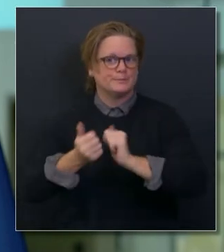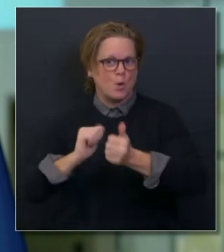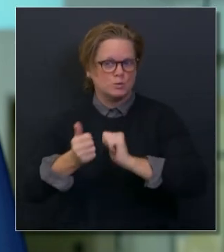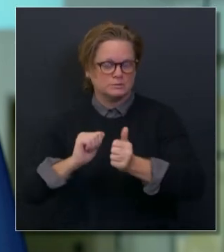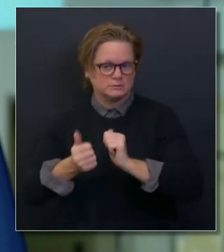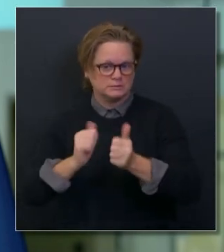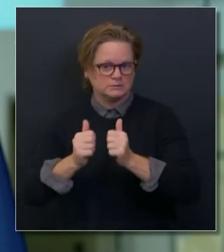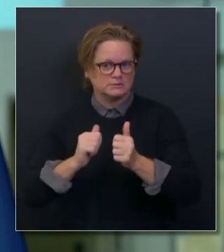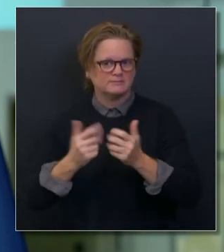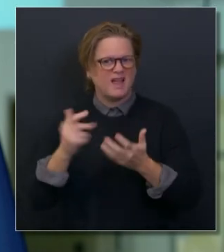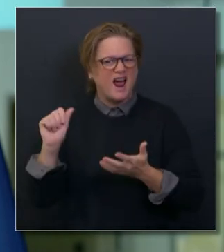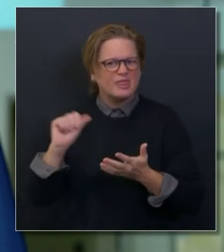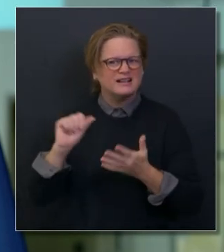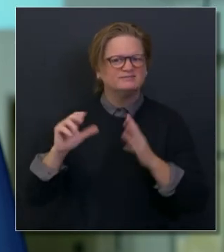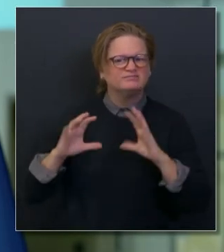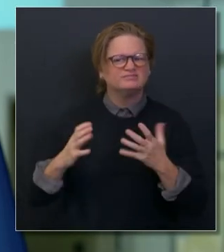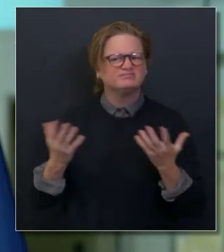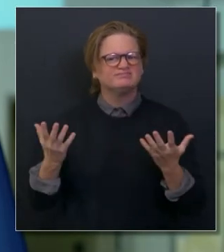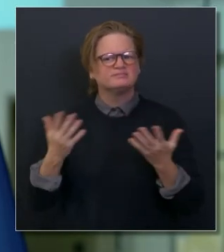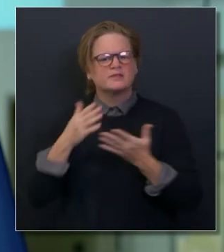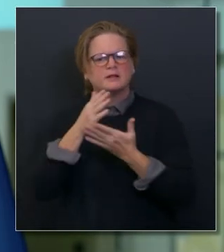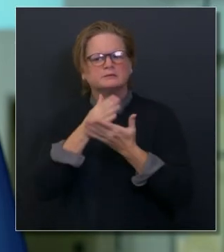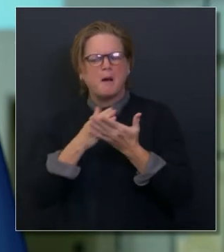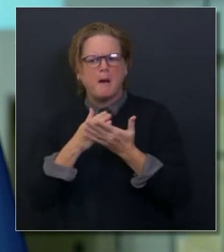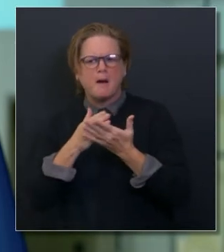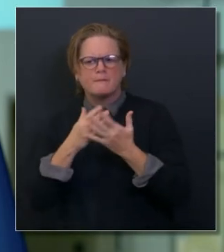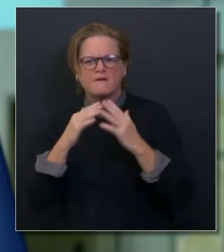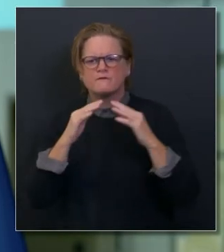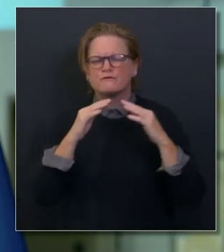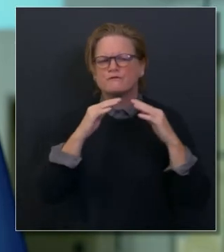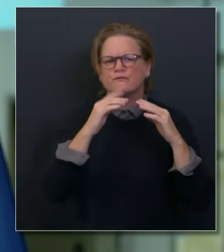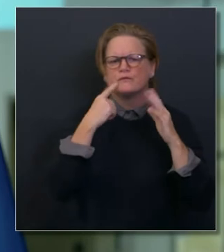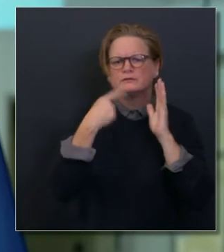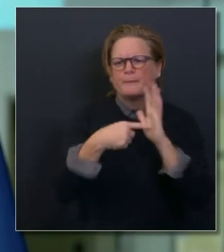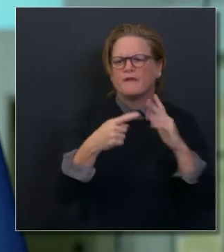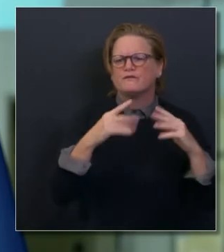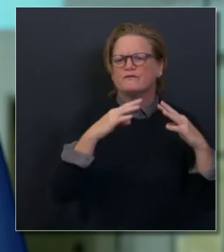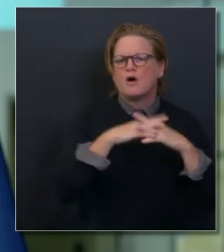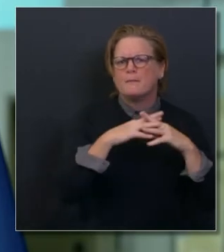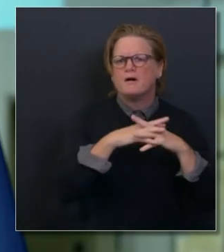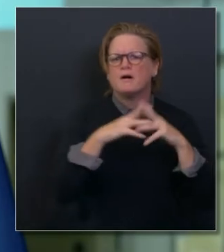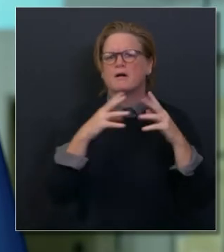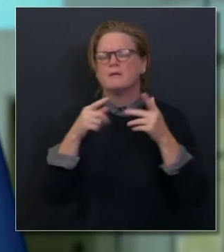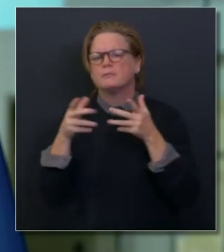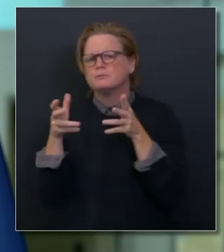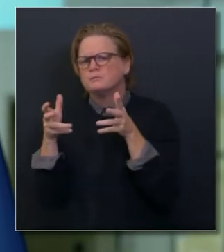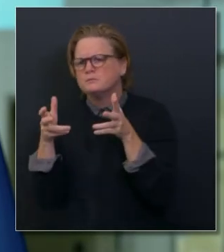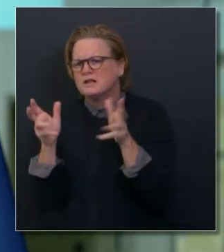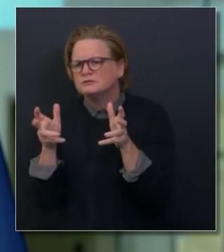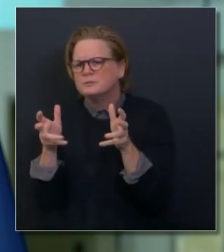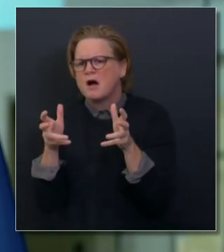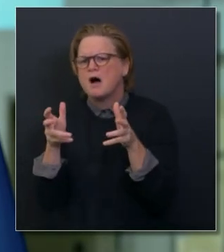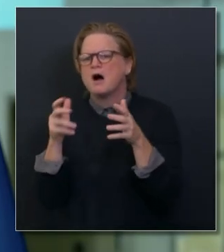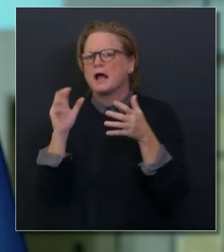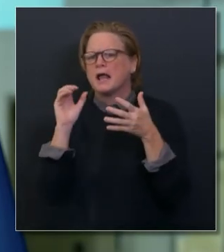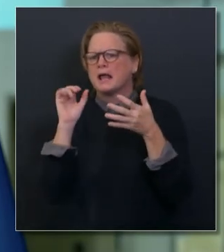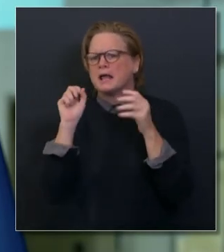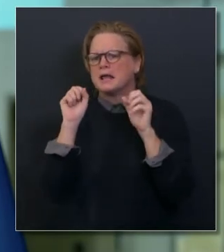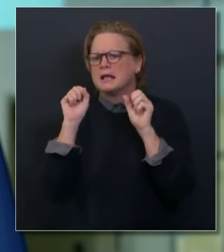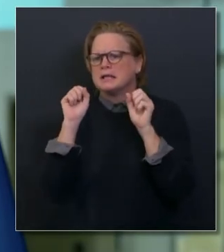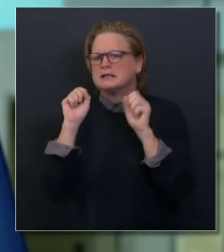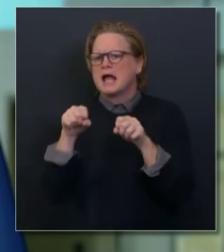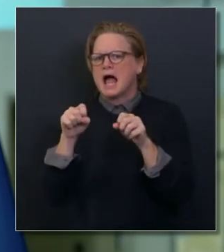esta semana que permite ciertos deportes como fútbol, básquetbol, en